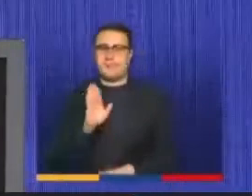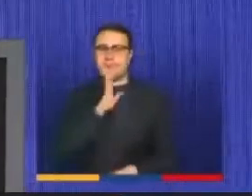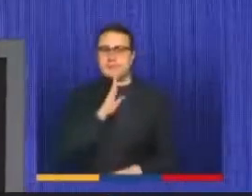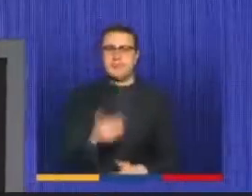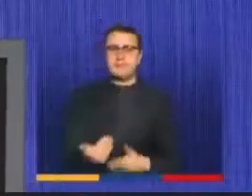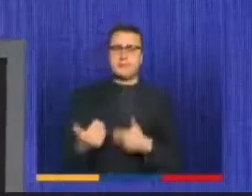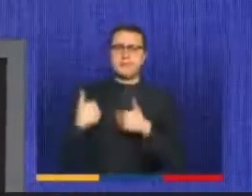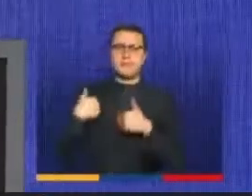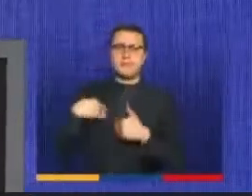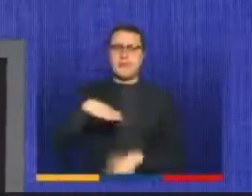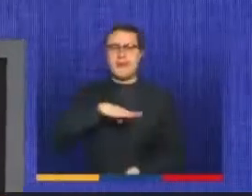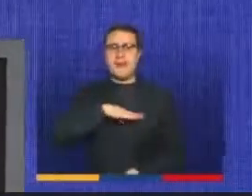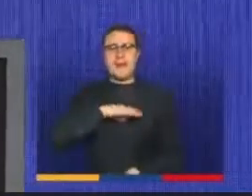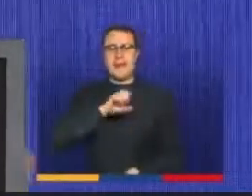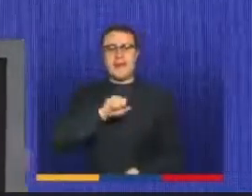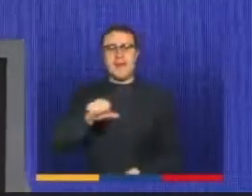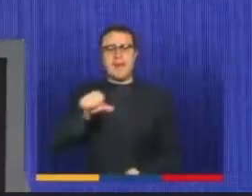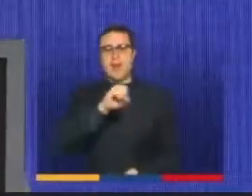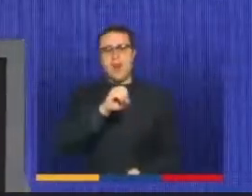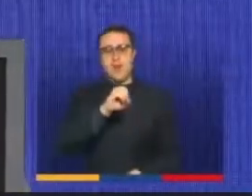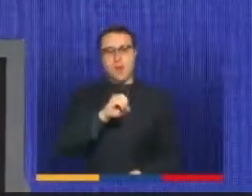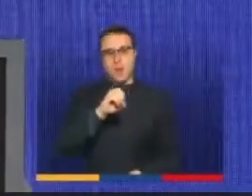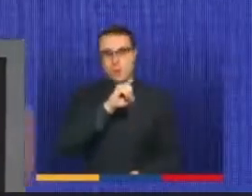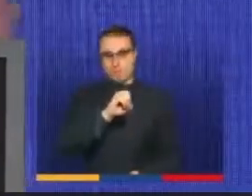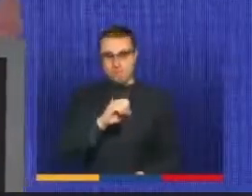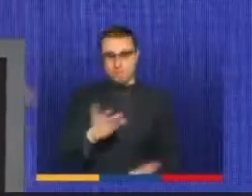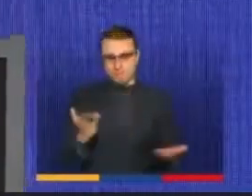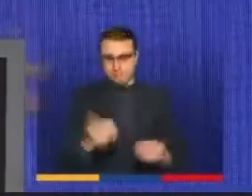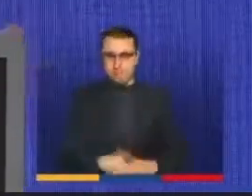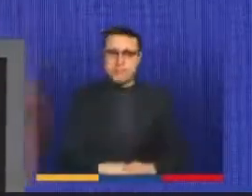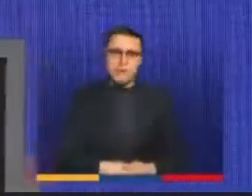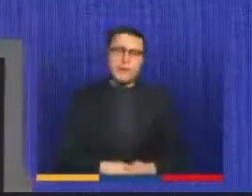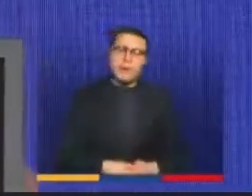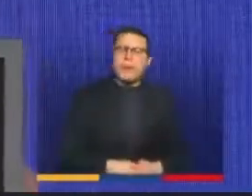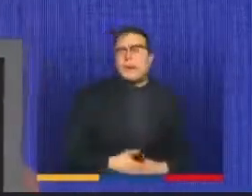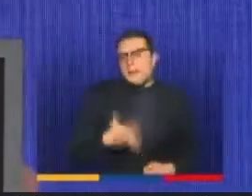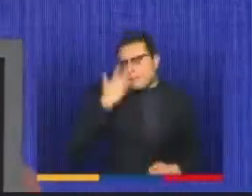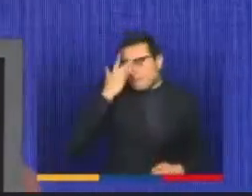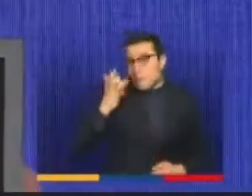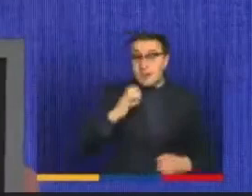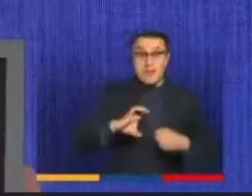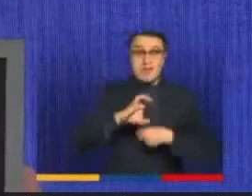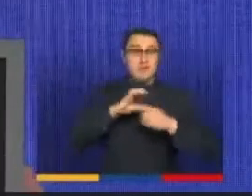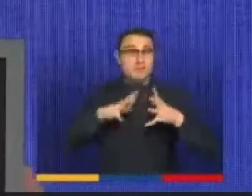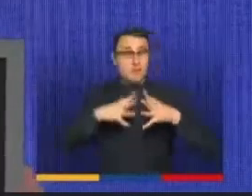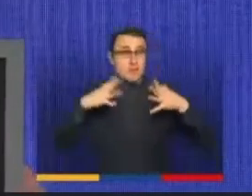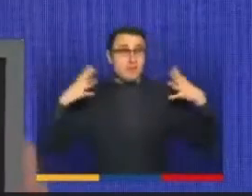alcaldesa, porque en las grandes ciudades es más complejo,